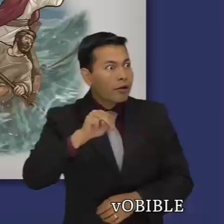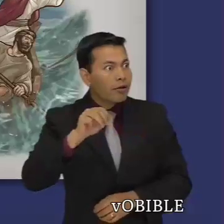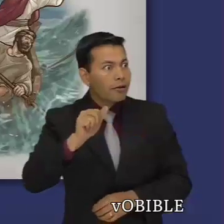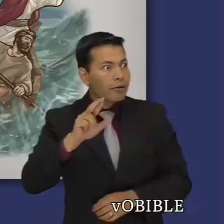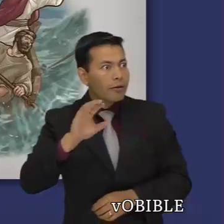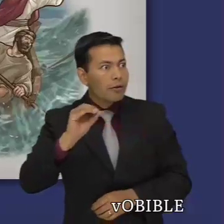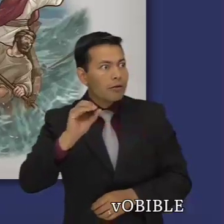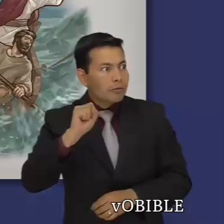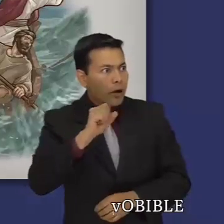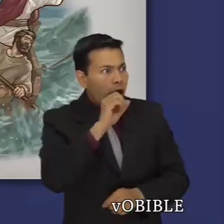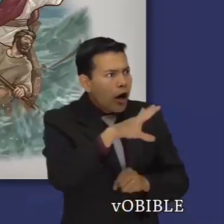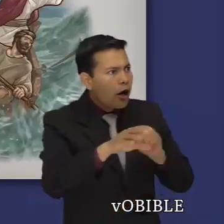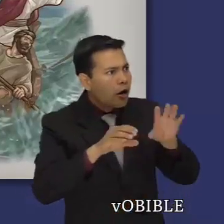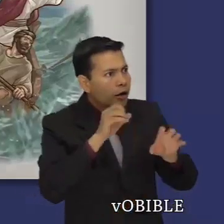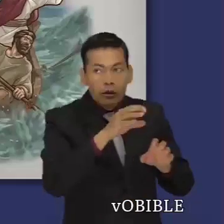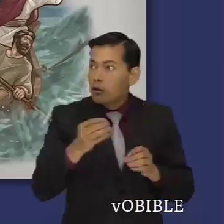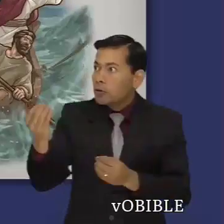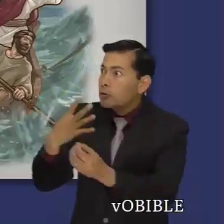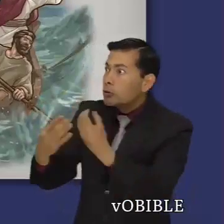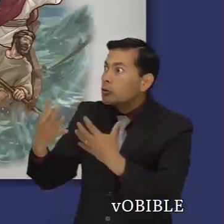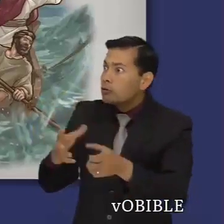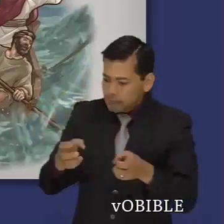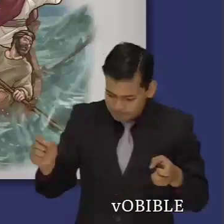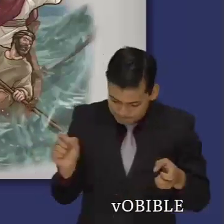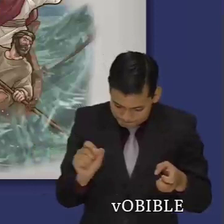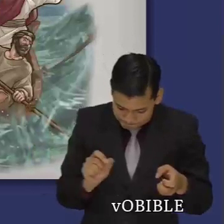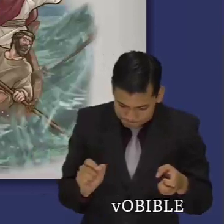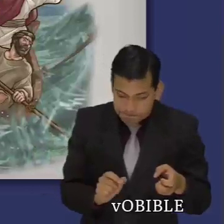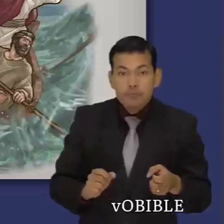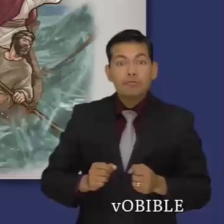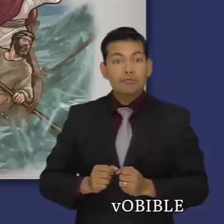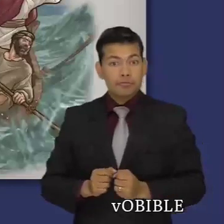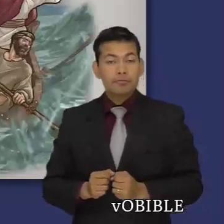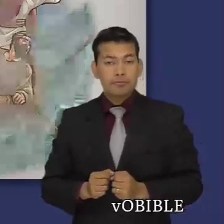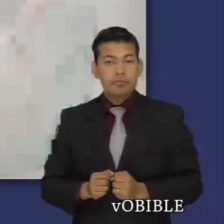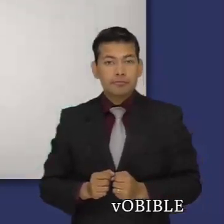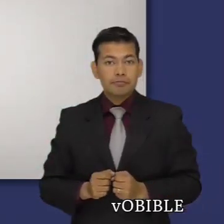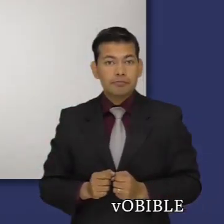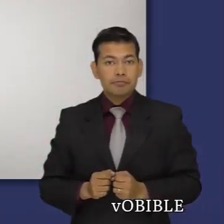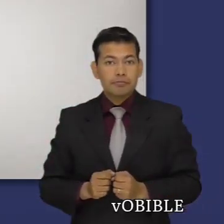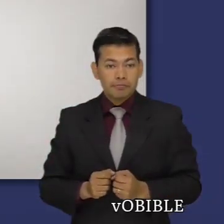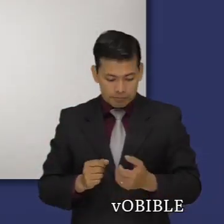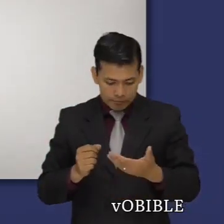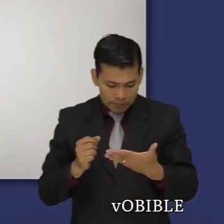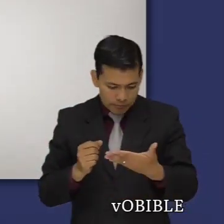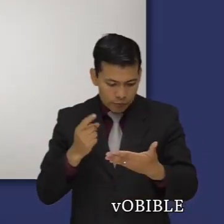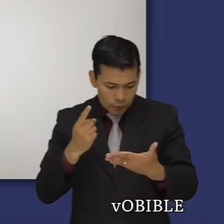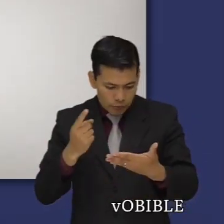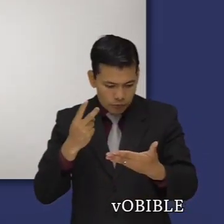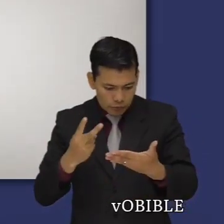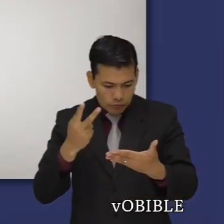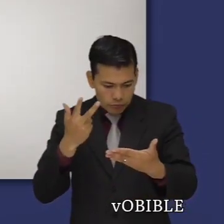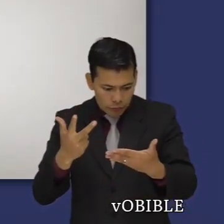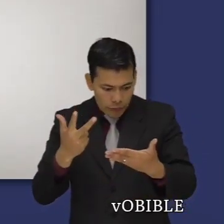testimonio de Pedro se percibe en las gráficas descripciones que hace Marcos de los sentimientos y las acciones de Jesús. El libro